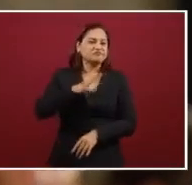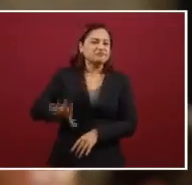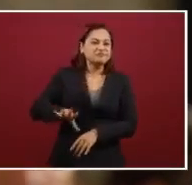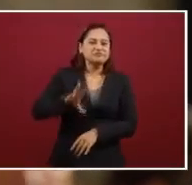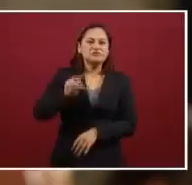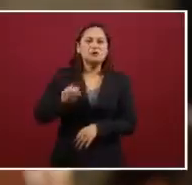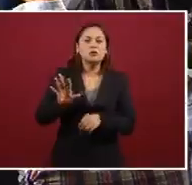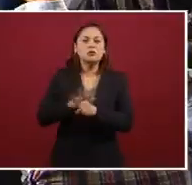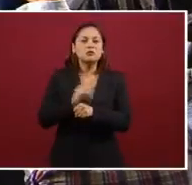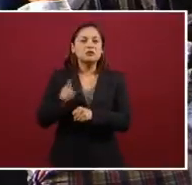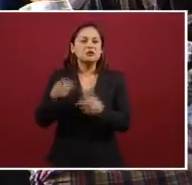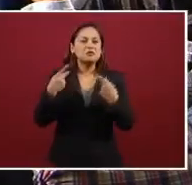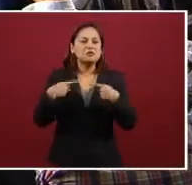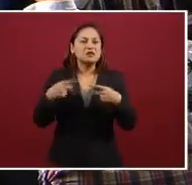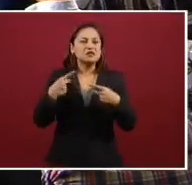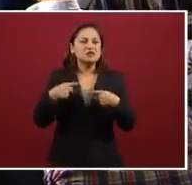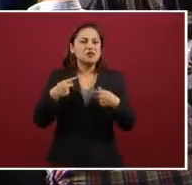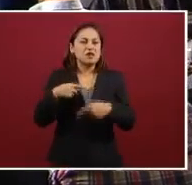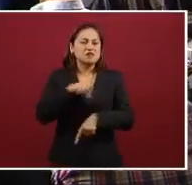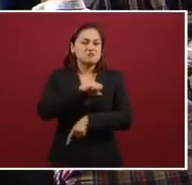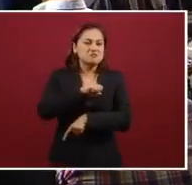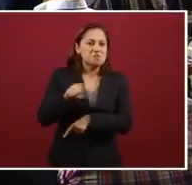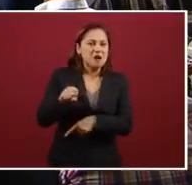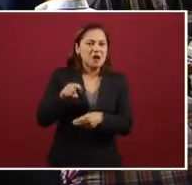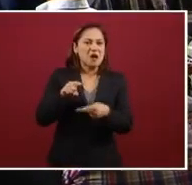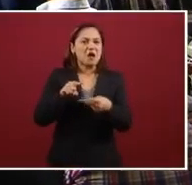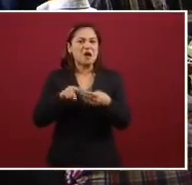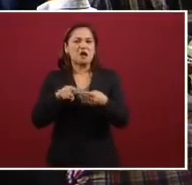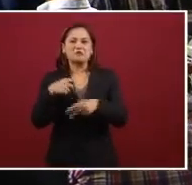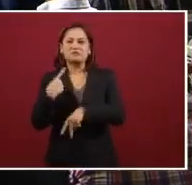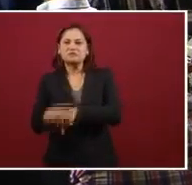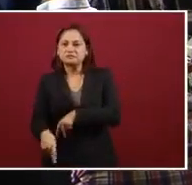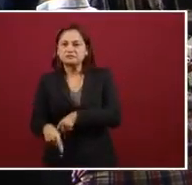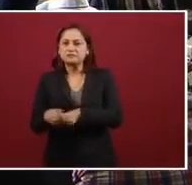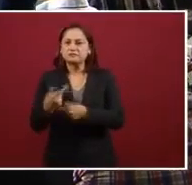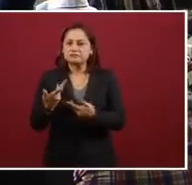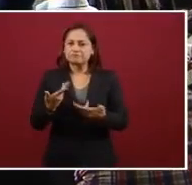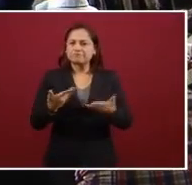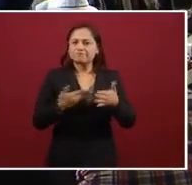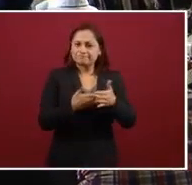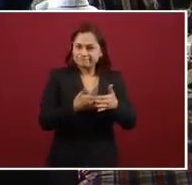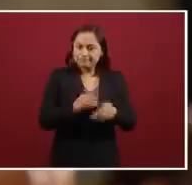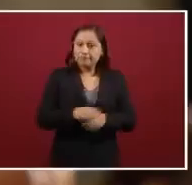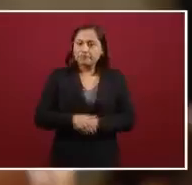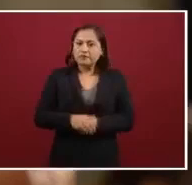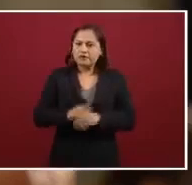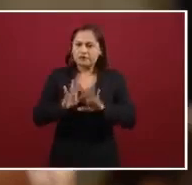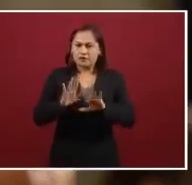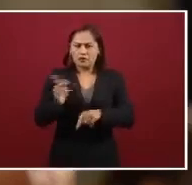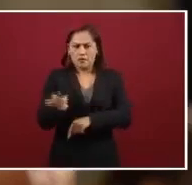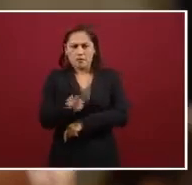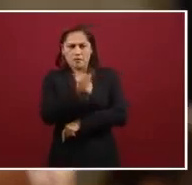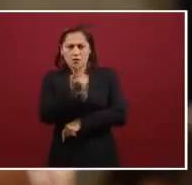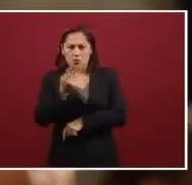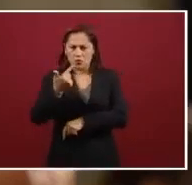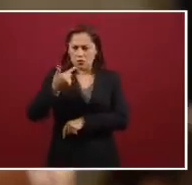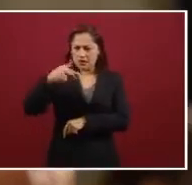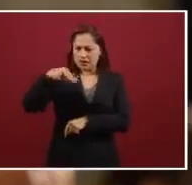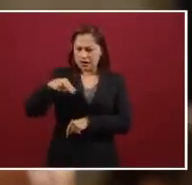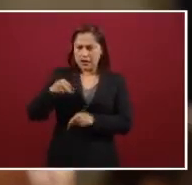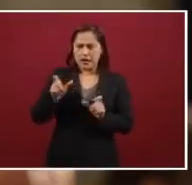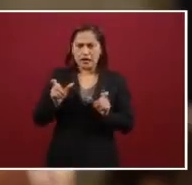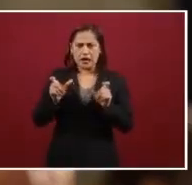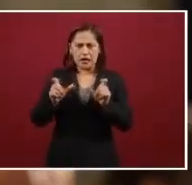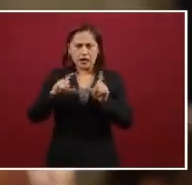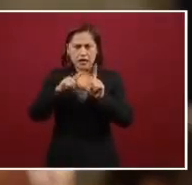con delitos, etcétera. Si existe un informe oficial de la Guardia Nacional, además